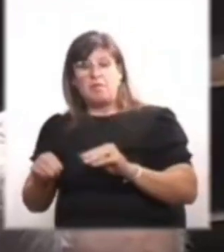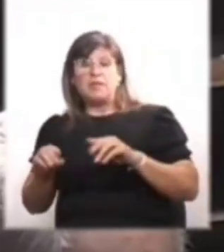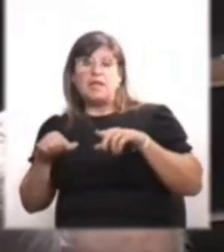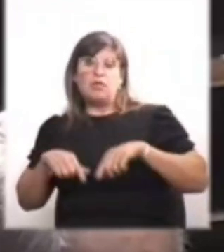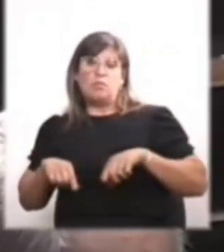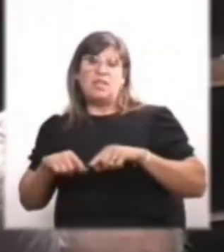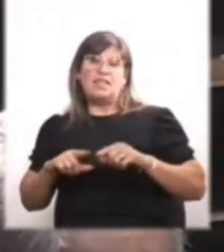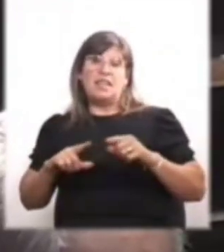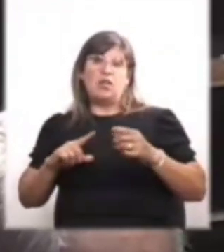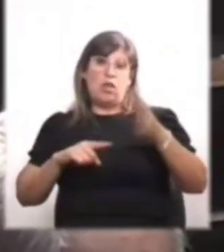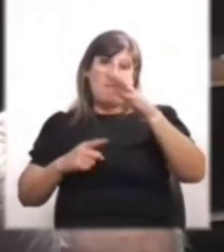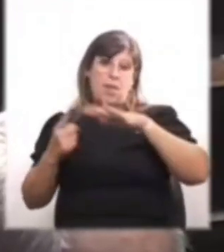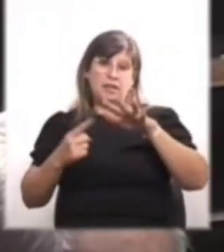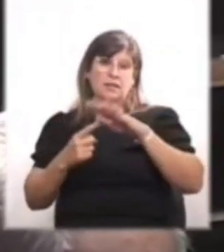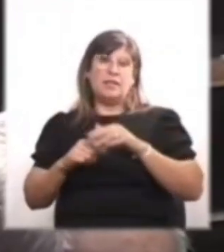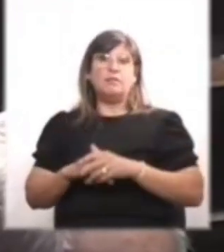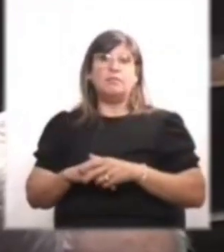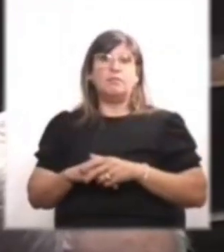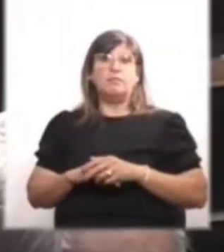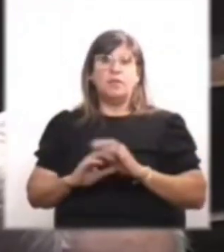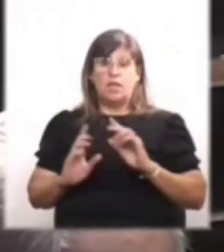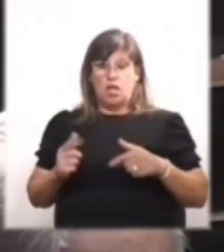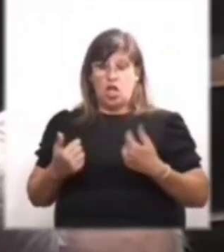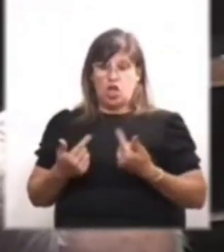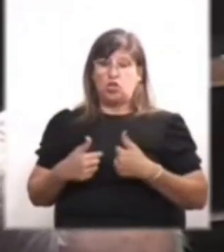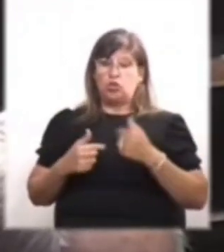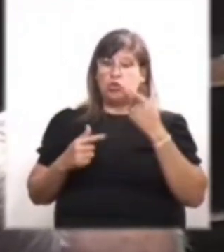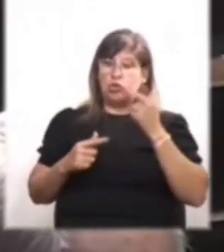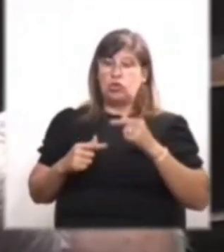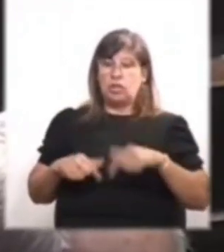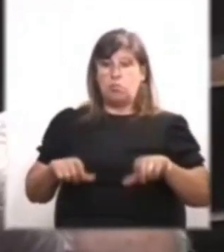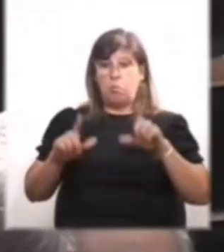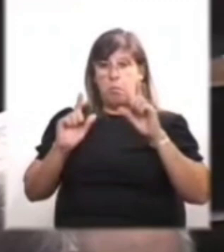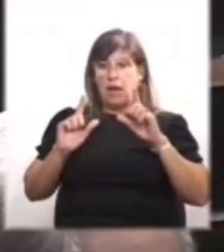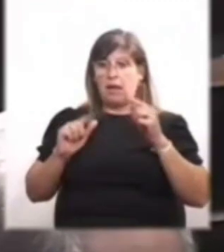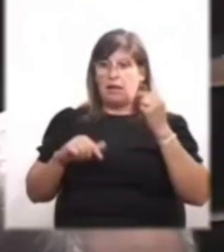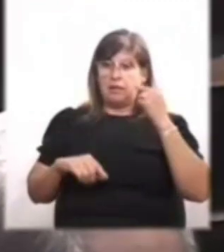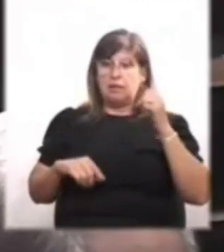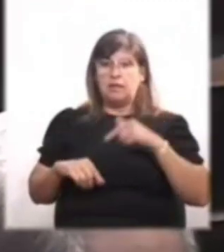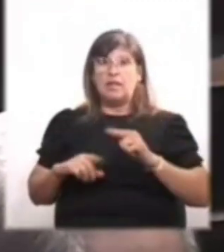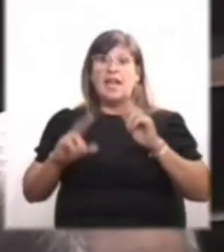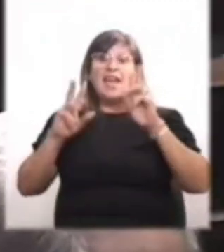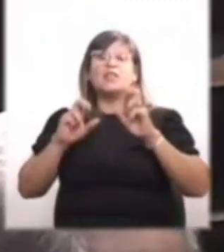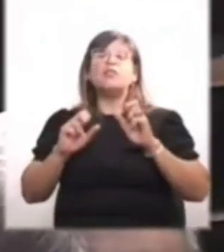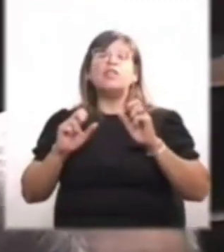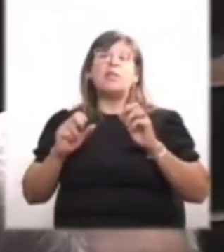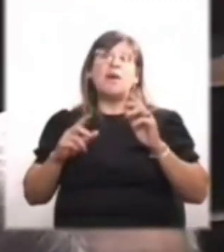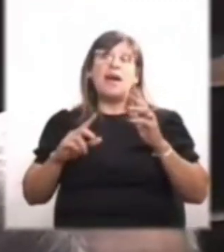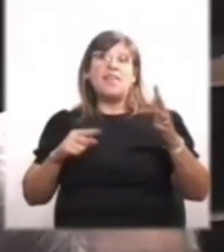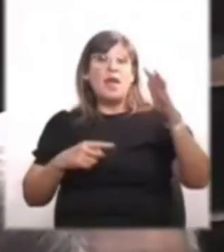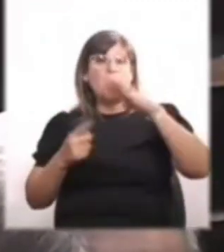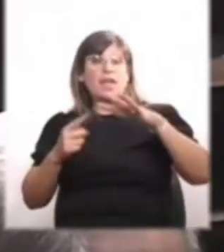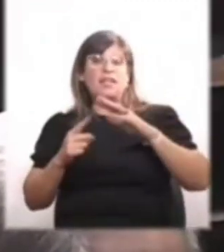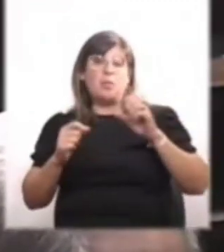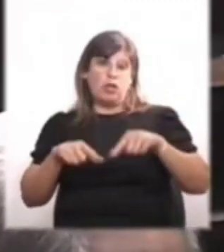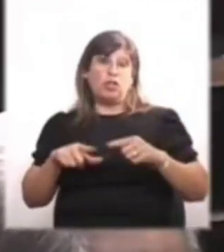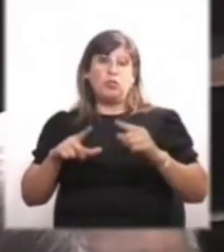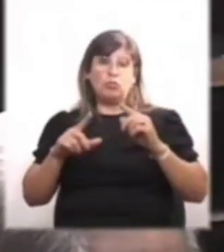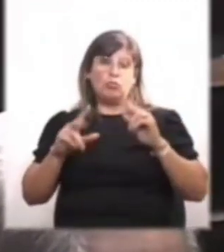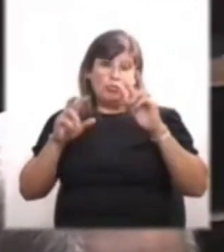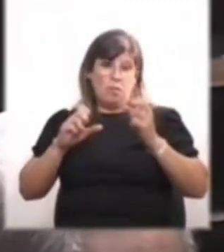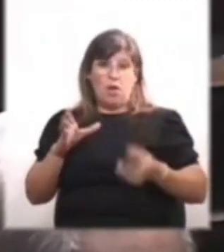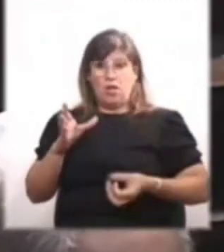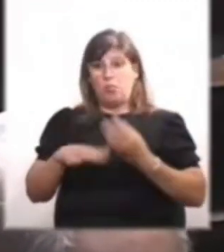de Ambiente, nos pone en un titular en los temas ambientales, que son los temas de moda, porque hoy todos son ambientalistas y hay